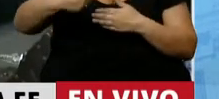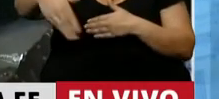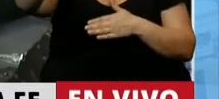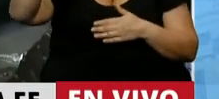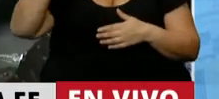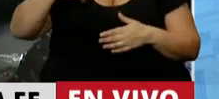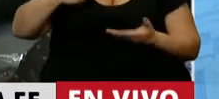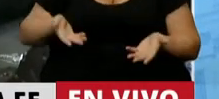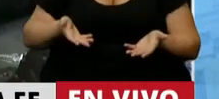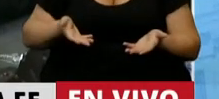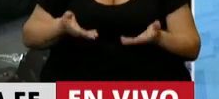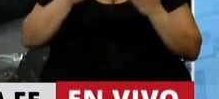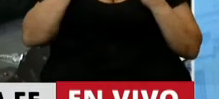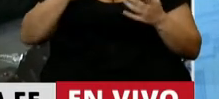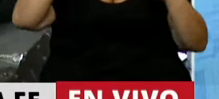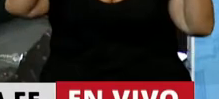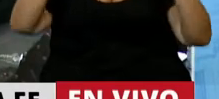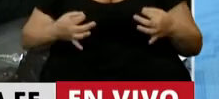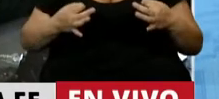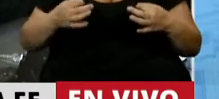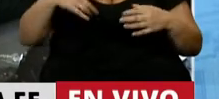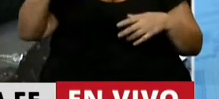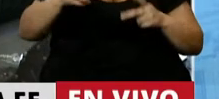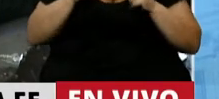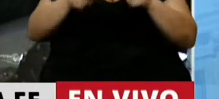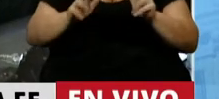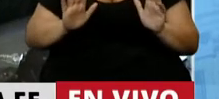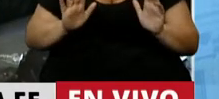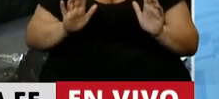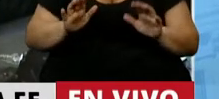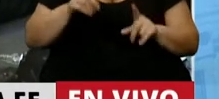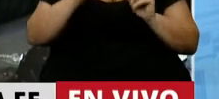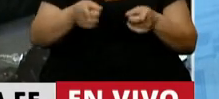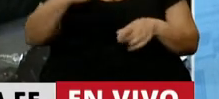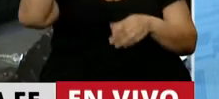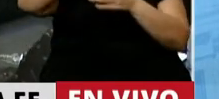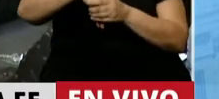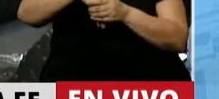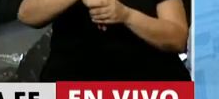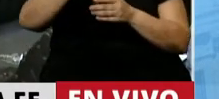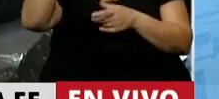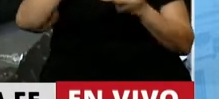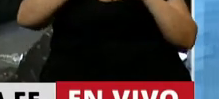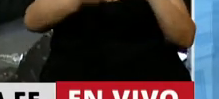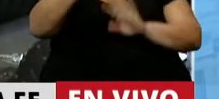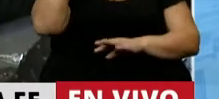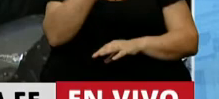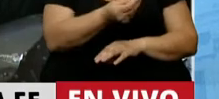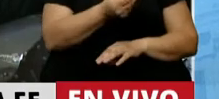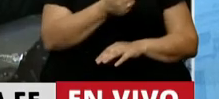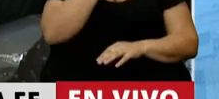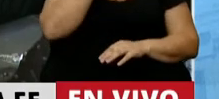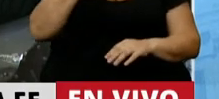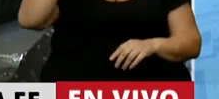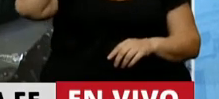argentina. Pero en una línea de coherencia, tengo que decir que así como voté aquella fórmula de movilidad en contra,